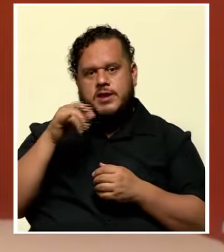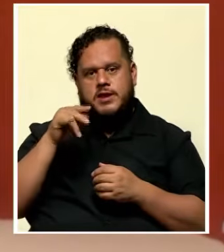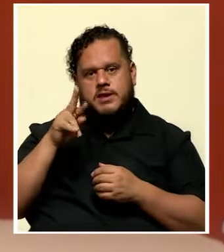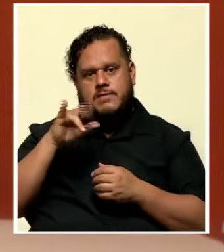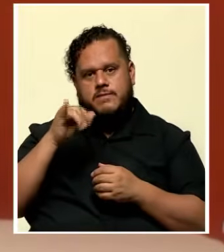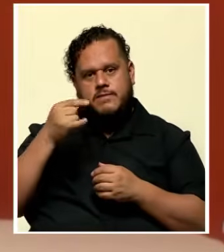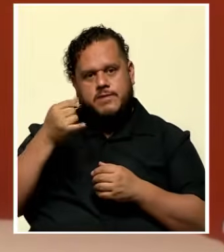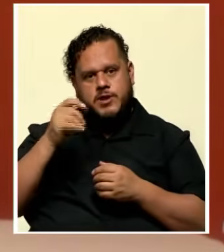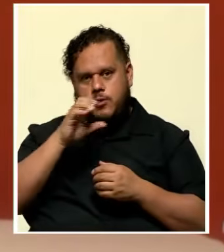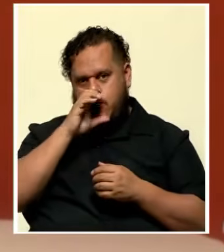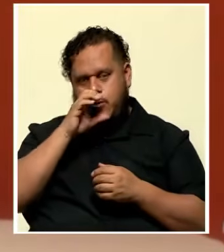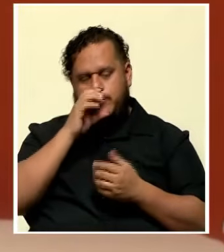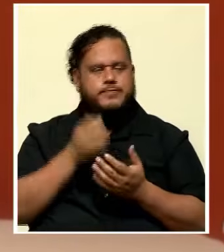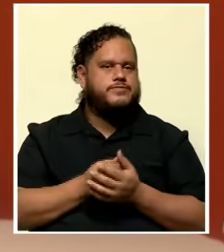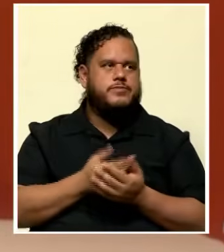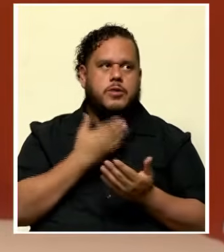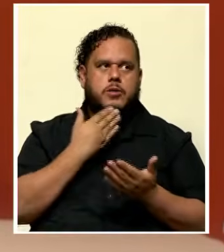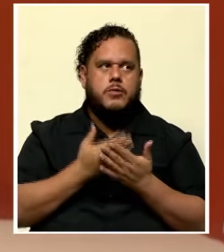esposa.